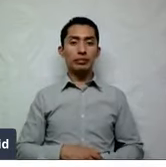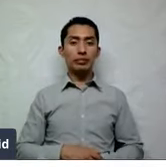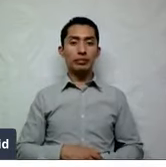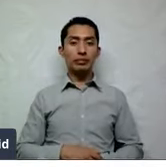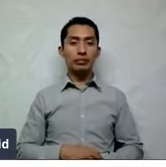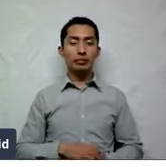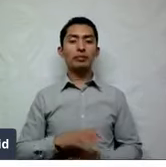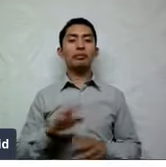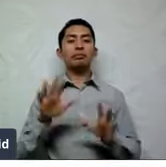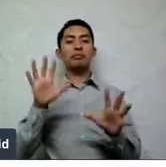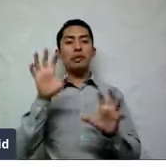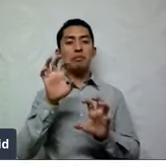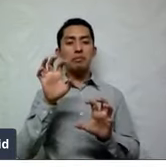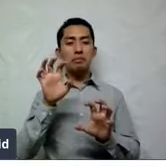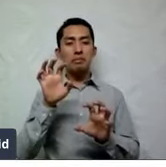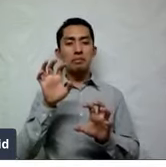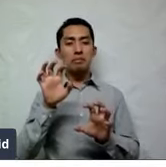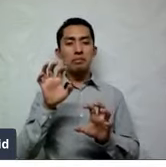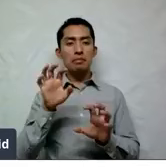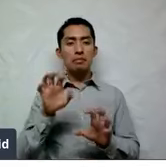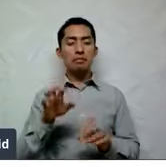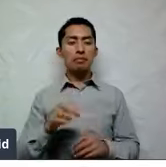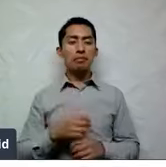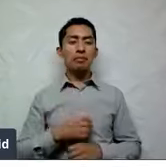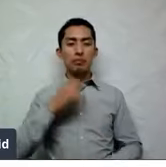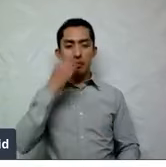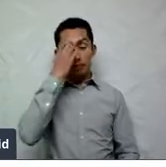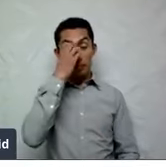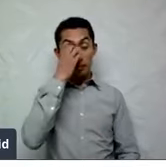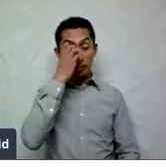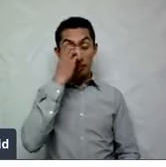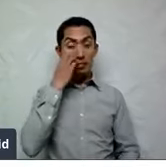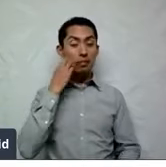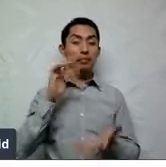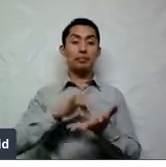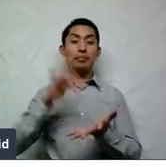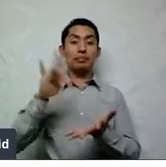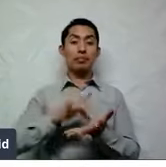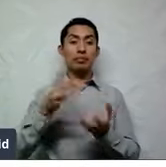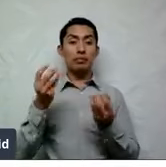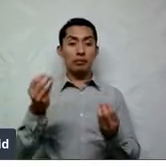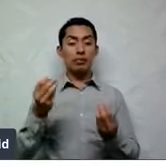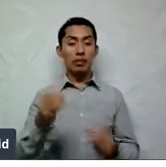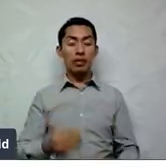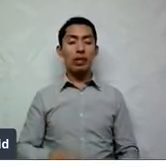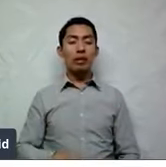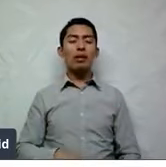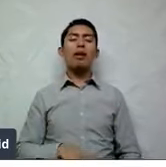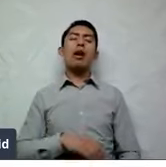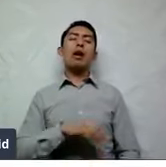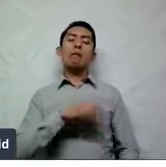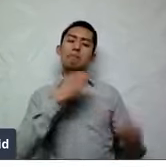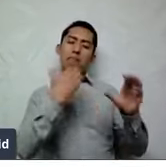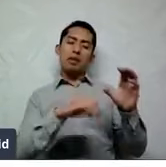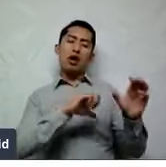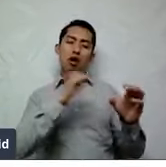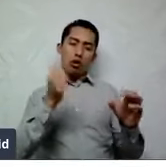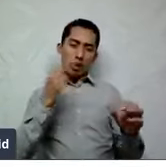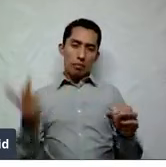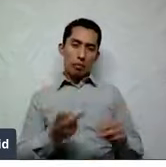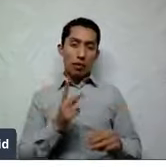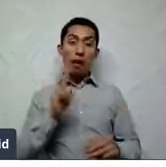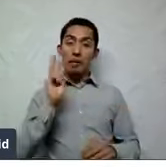acudan vacunas, que ahorita no tiene mucho caso. Muchísimas gracias, doctor. Mire, esta pregunta me parece muy